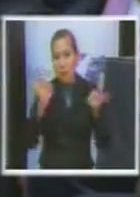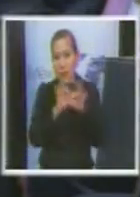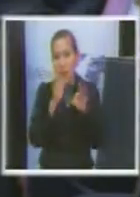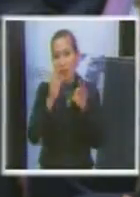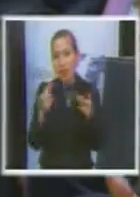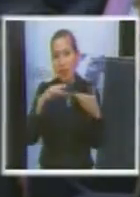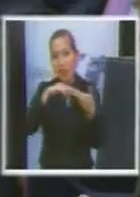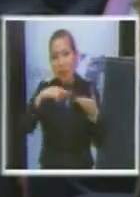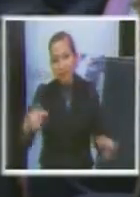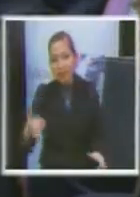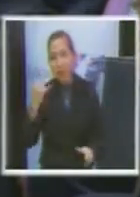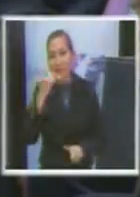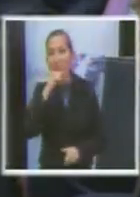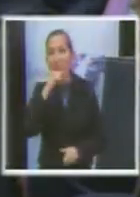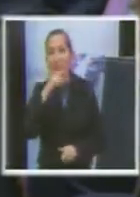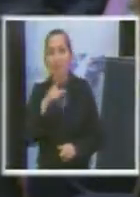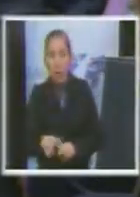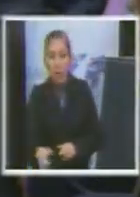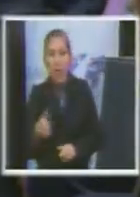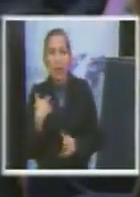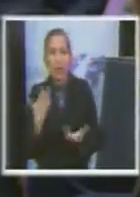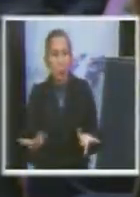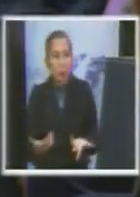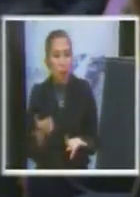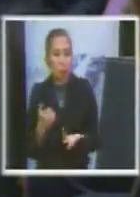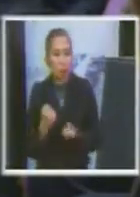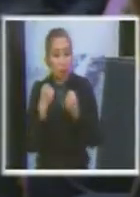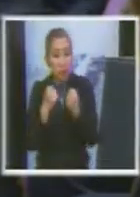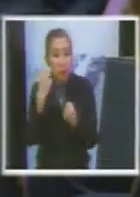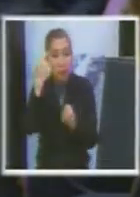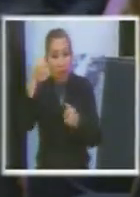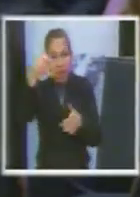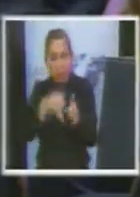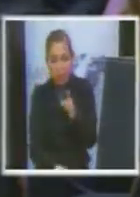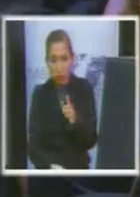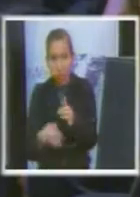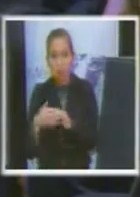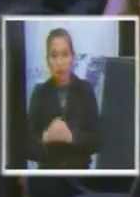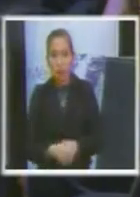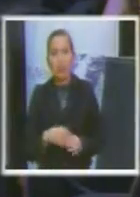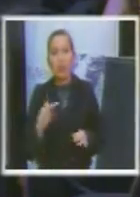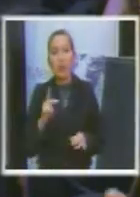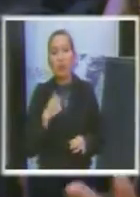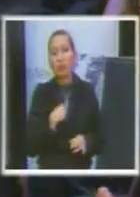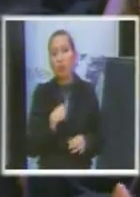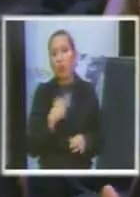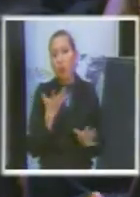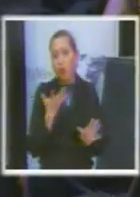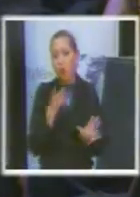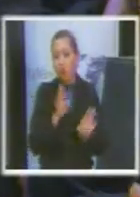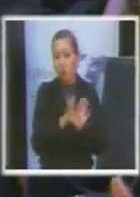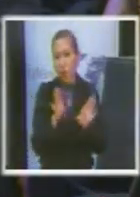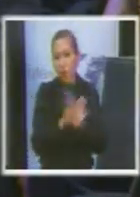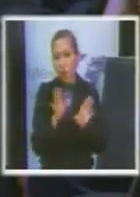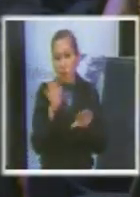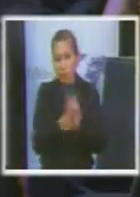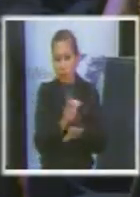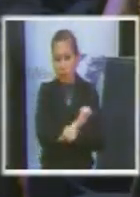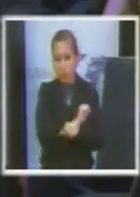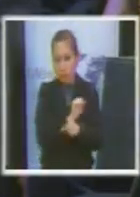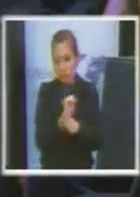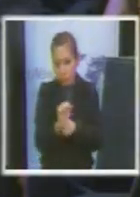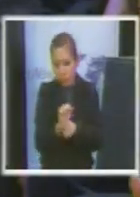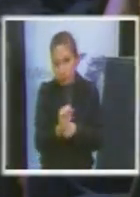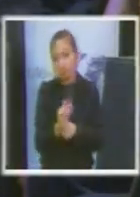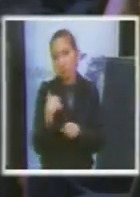esta relación y también el potencial que existe para su profundización. Pero yo lo diría de manera aún más sencilla. Creo